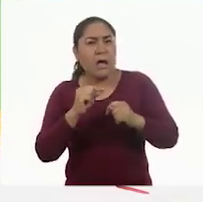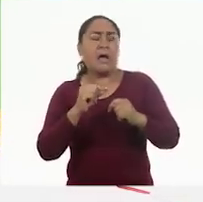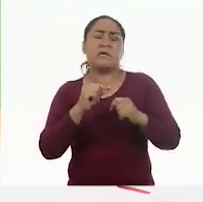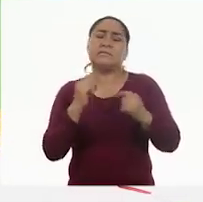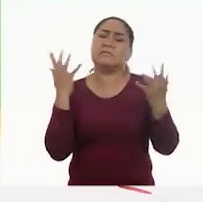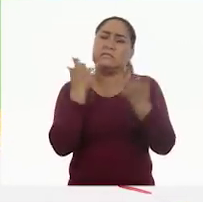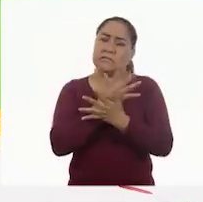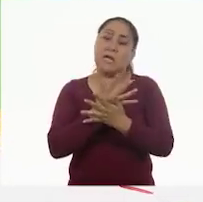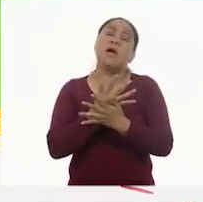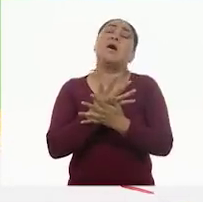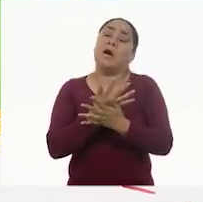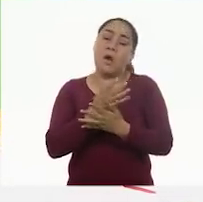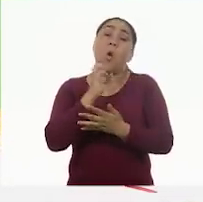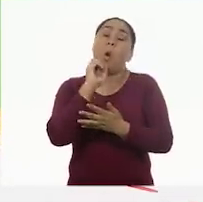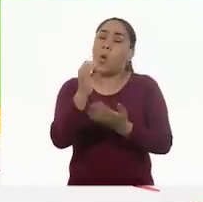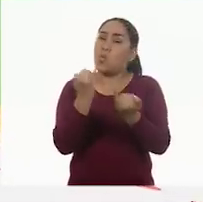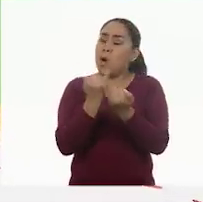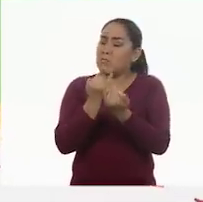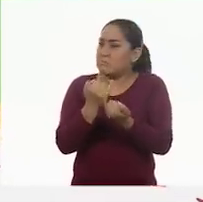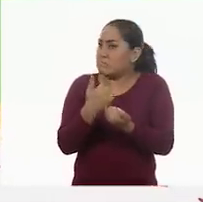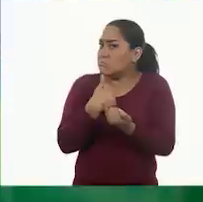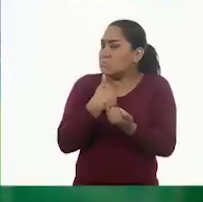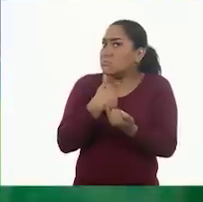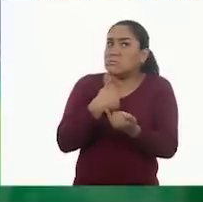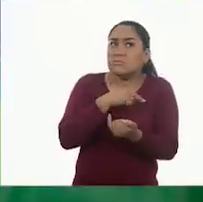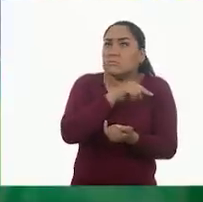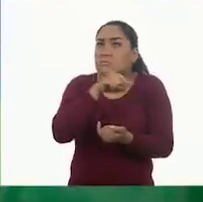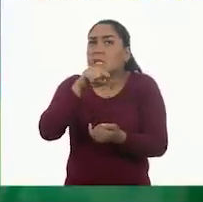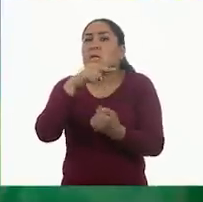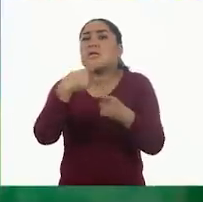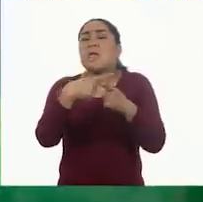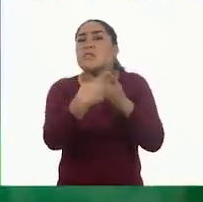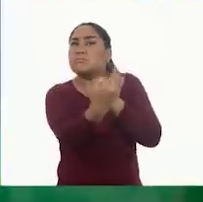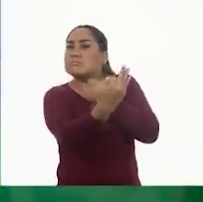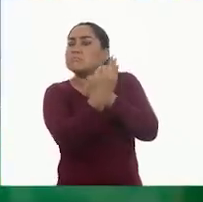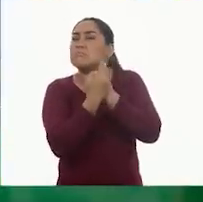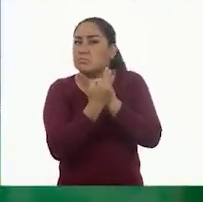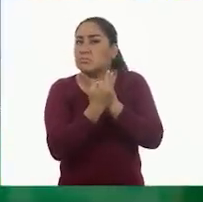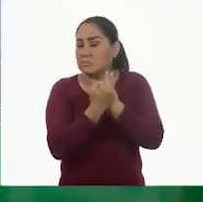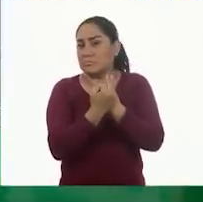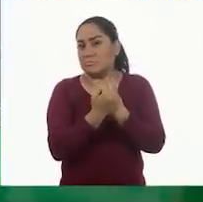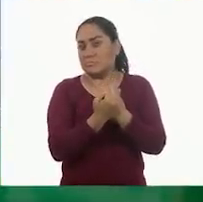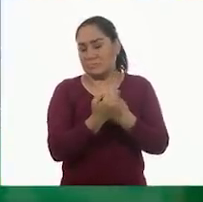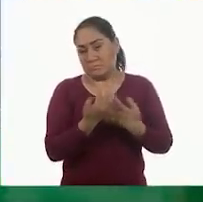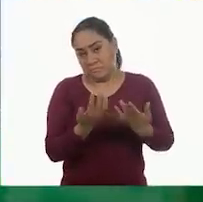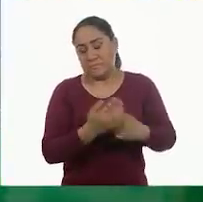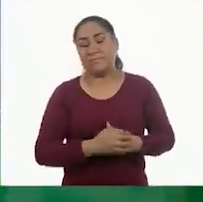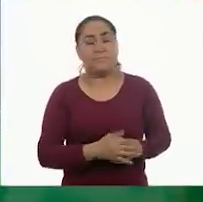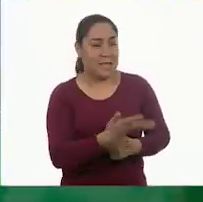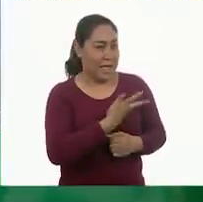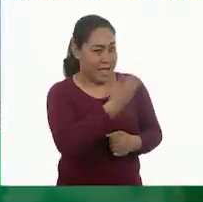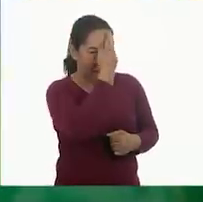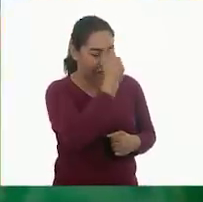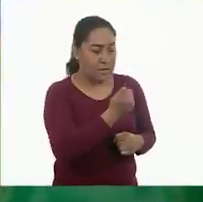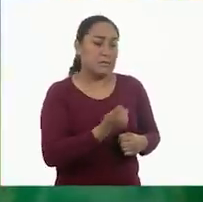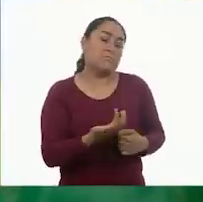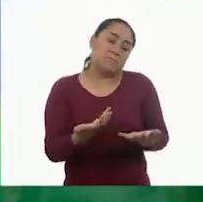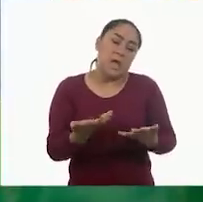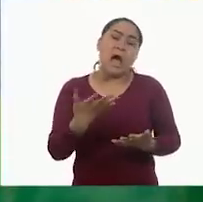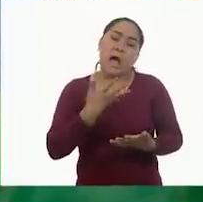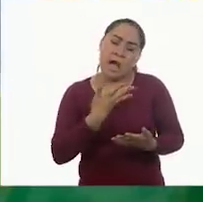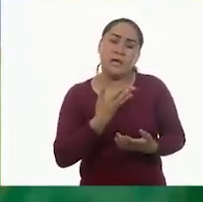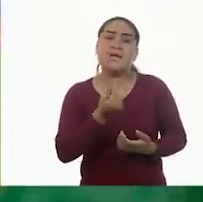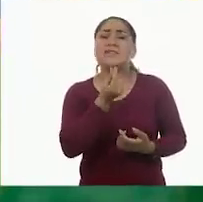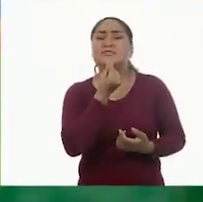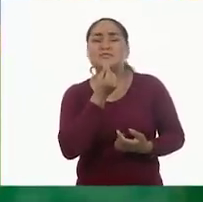y defendernos en una situación así. Así es, Panchito. Y bueno, hay niñas o niños que precisamente tal